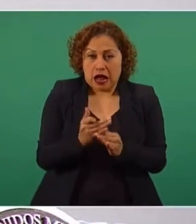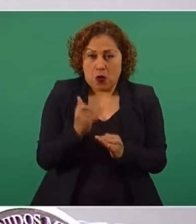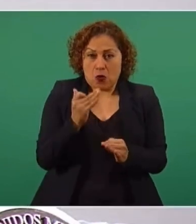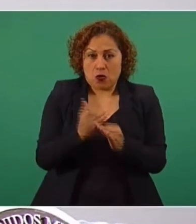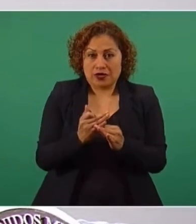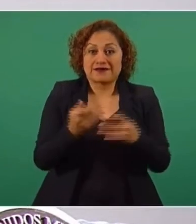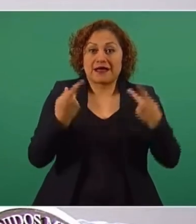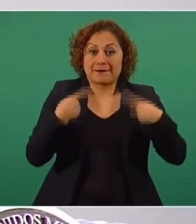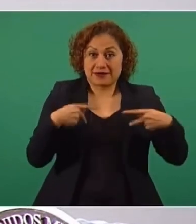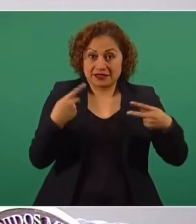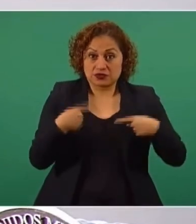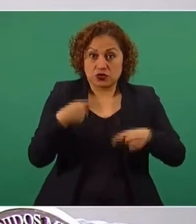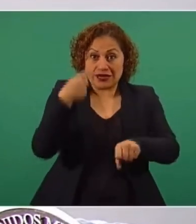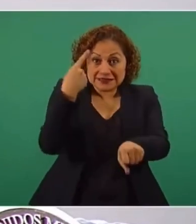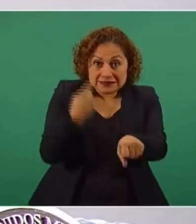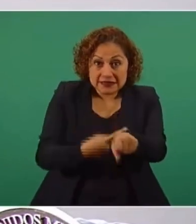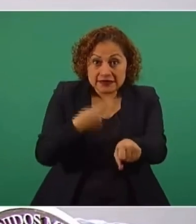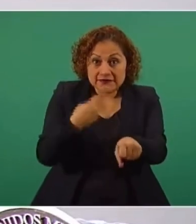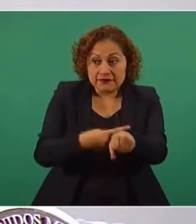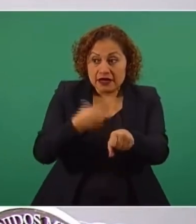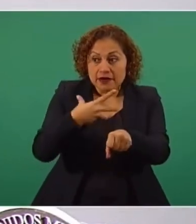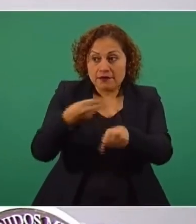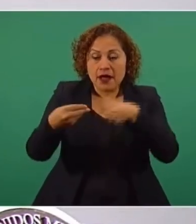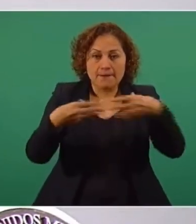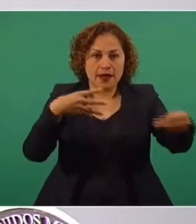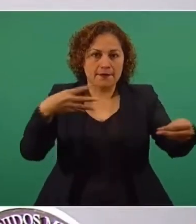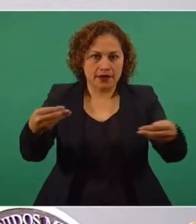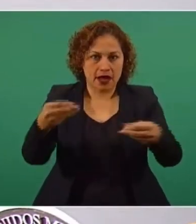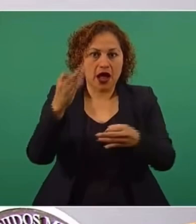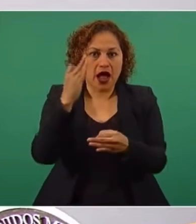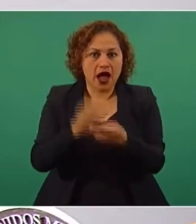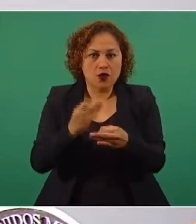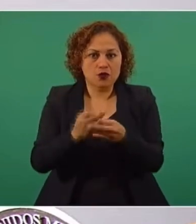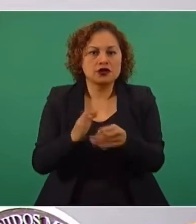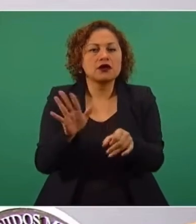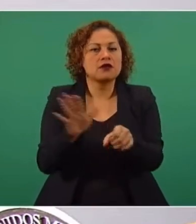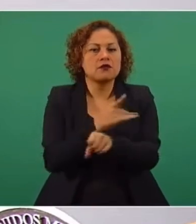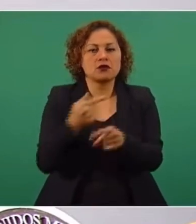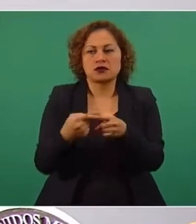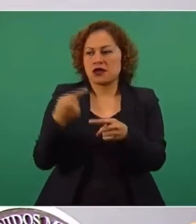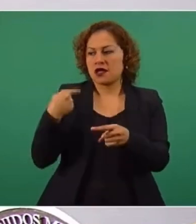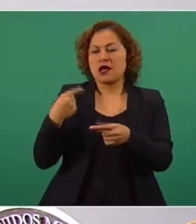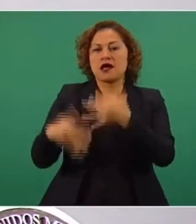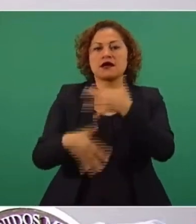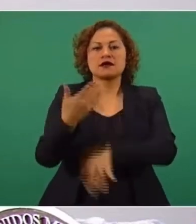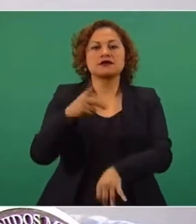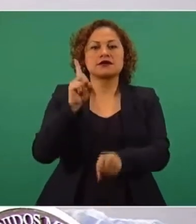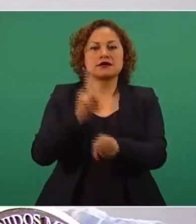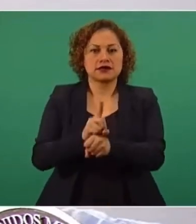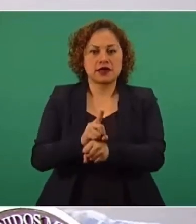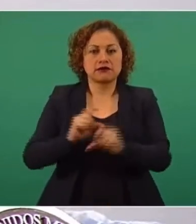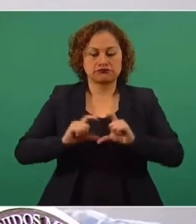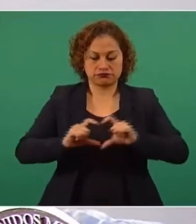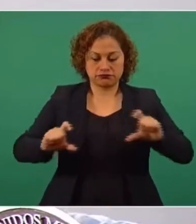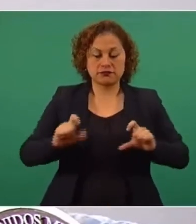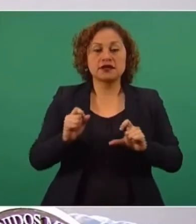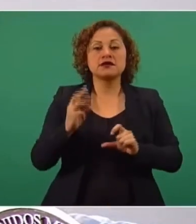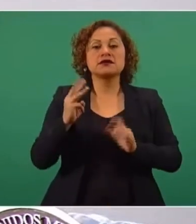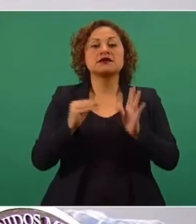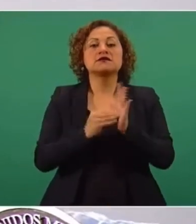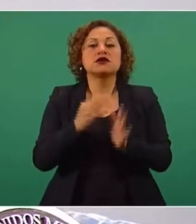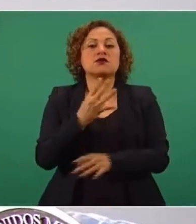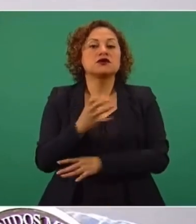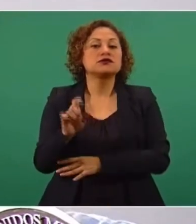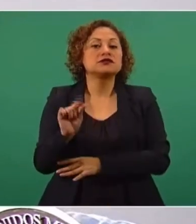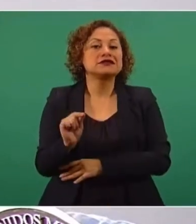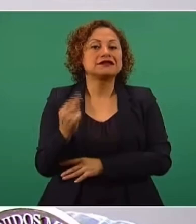capacidad contagiante porque ocurrieron en los últimos 15 días, son estos 23.462, de acuerdo a